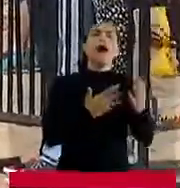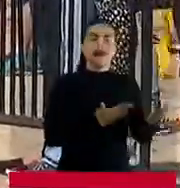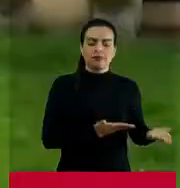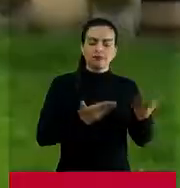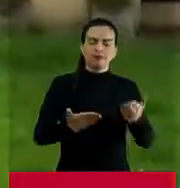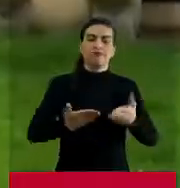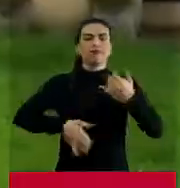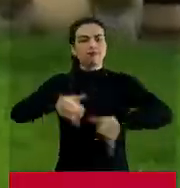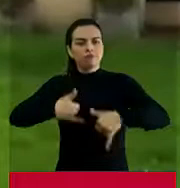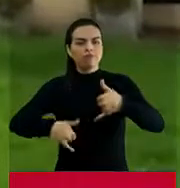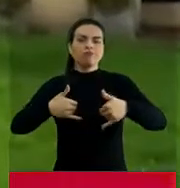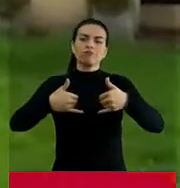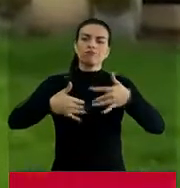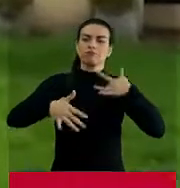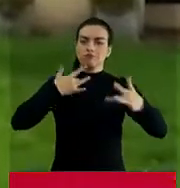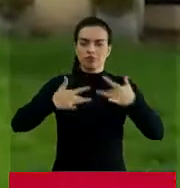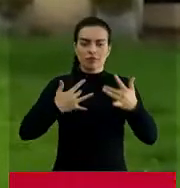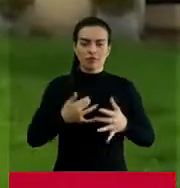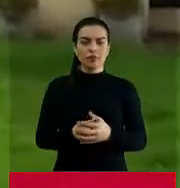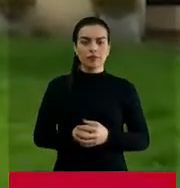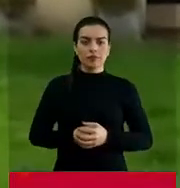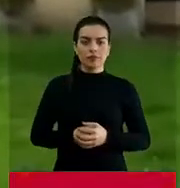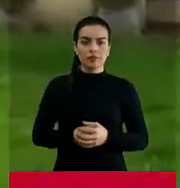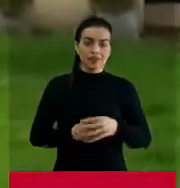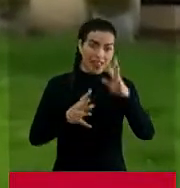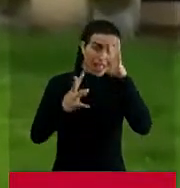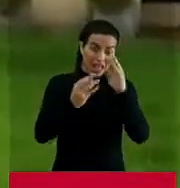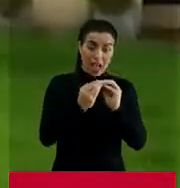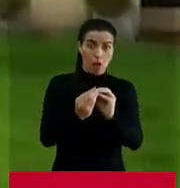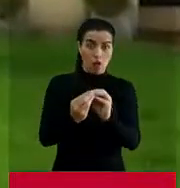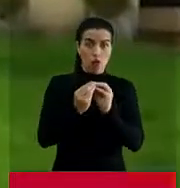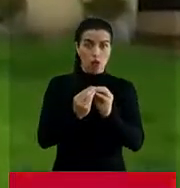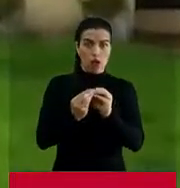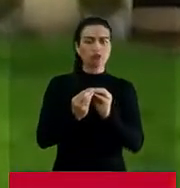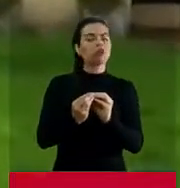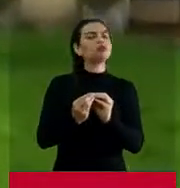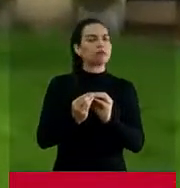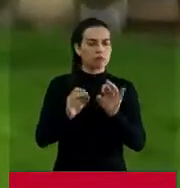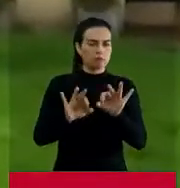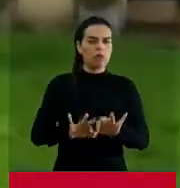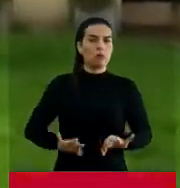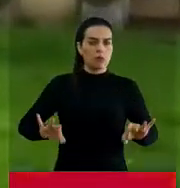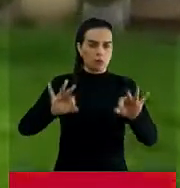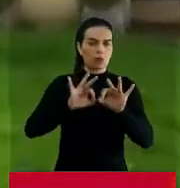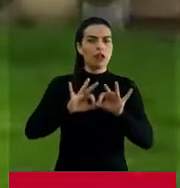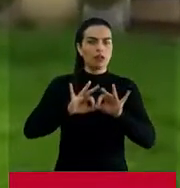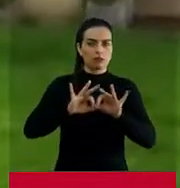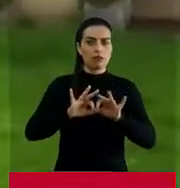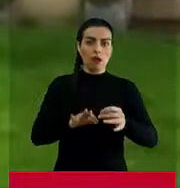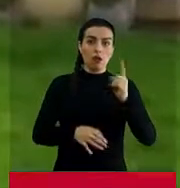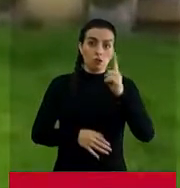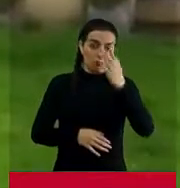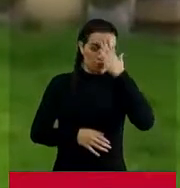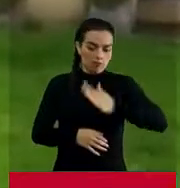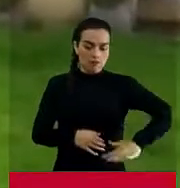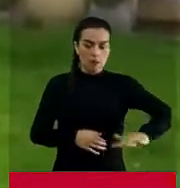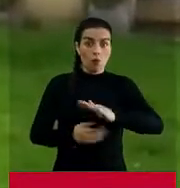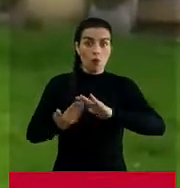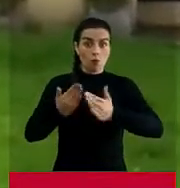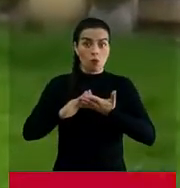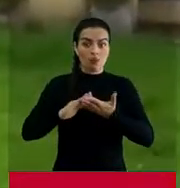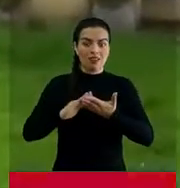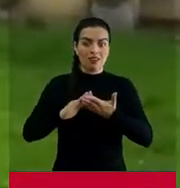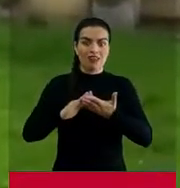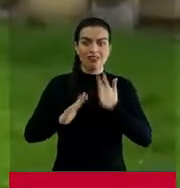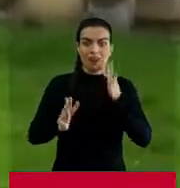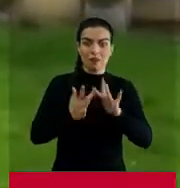deporte. Este acuerdo local es muy importante porque estas comunidades y la comunidad deportiva lleva